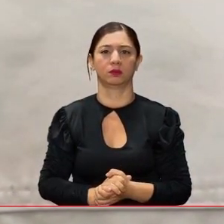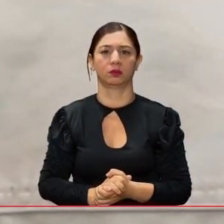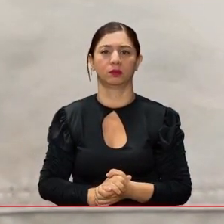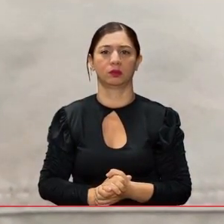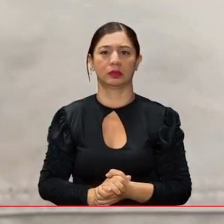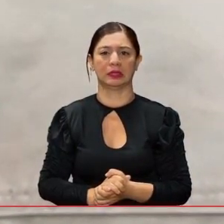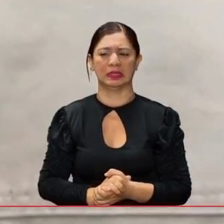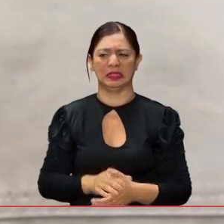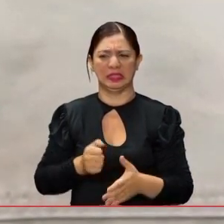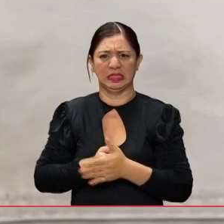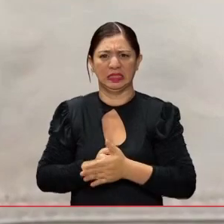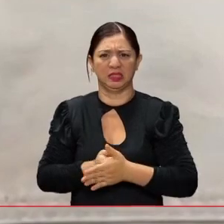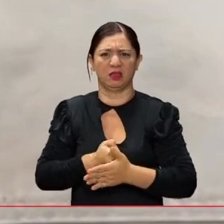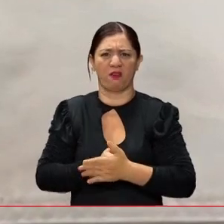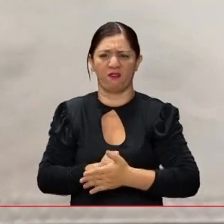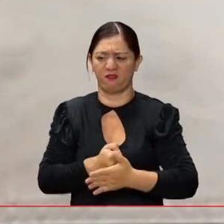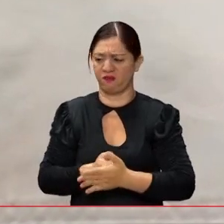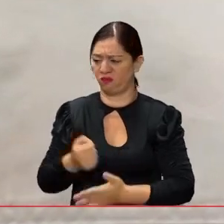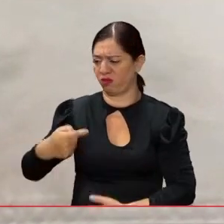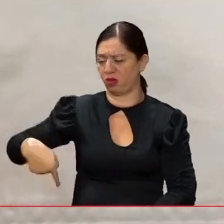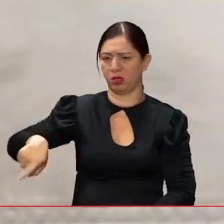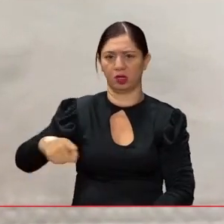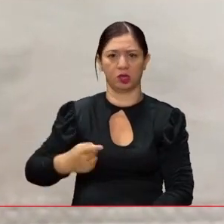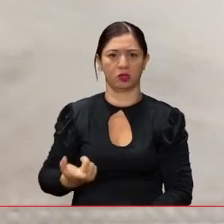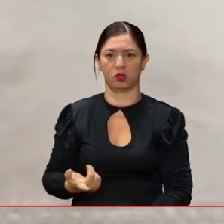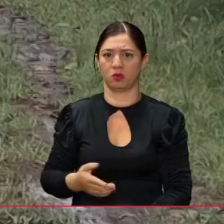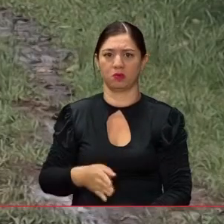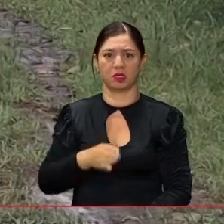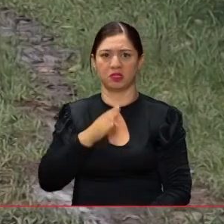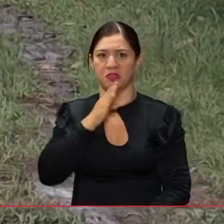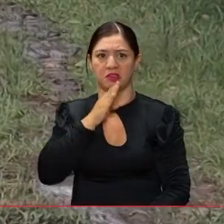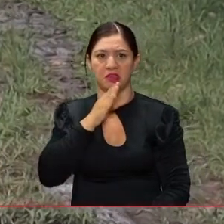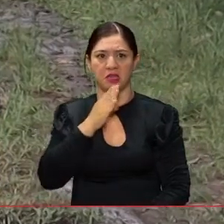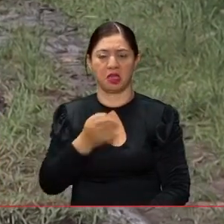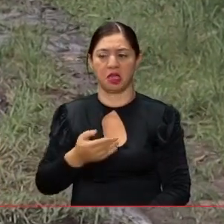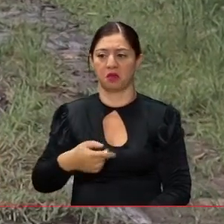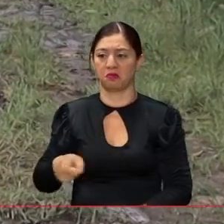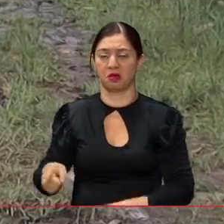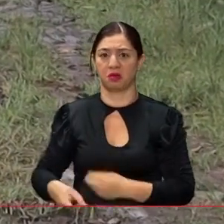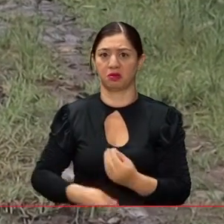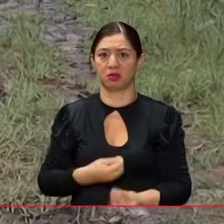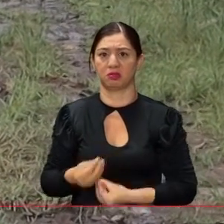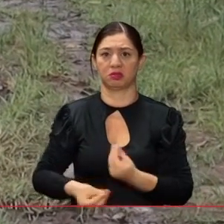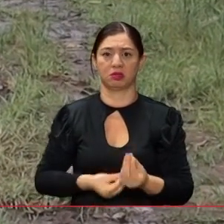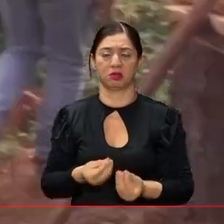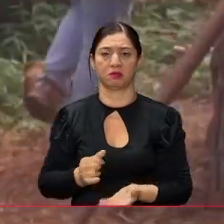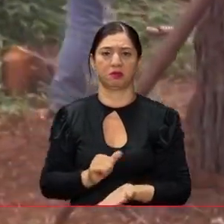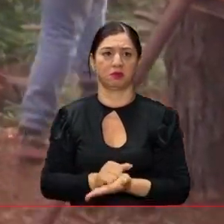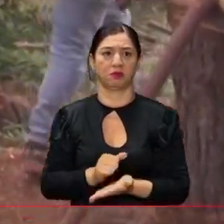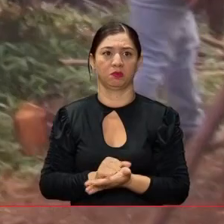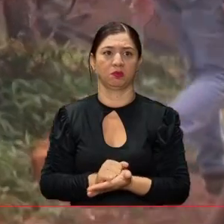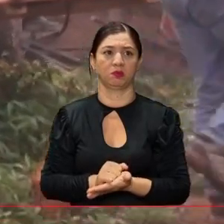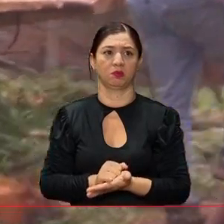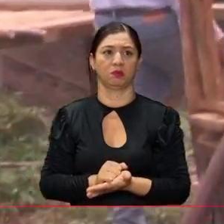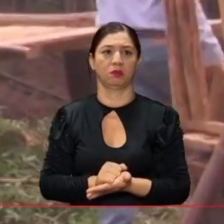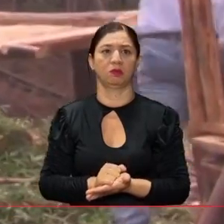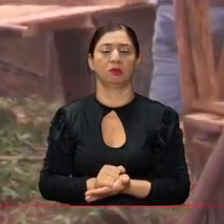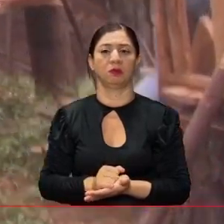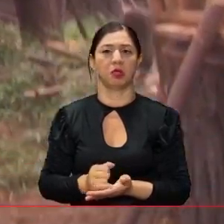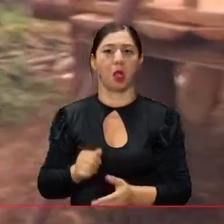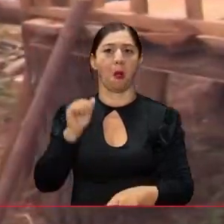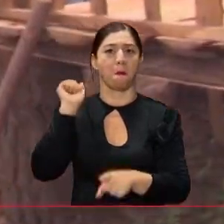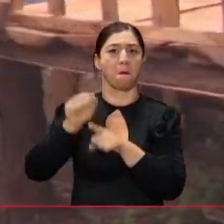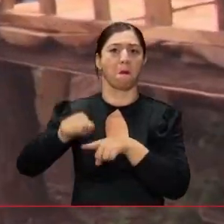hay mucha presión y ellos no tienen quien les ponga rienda prácticamente. El gobierno está haciendo caso